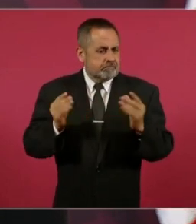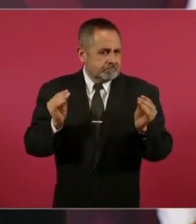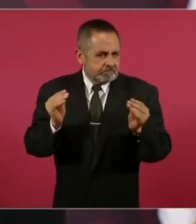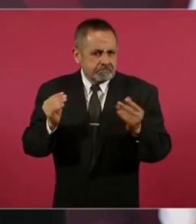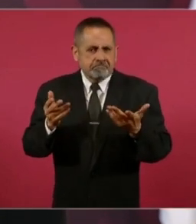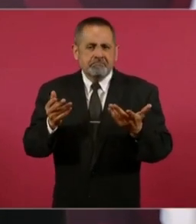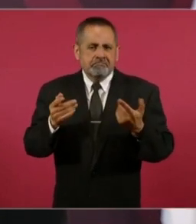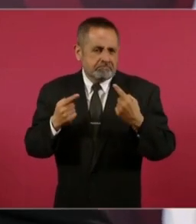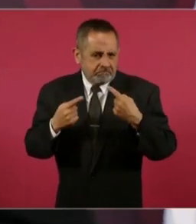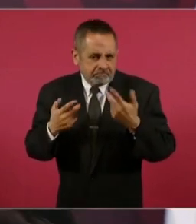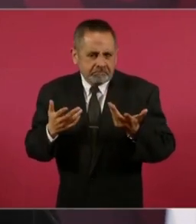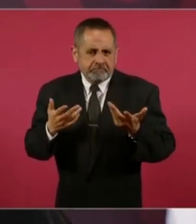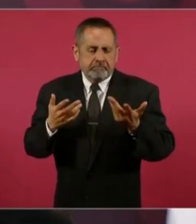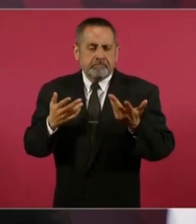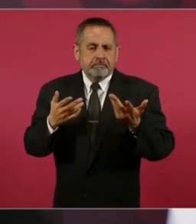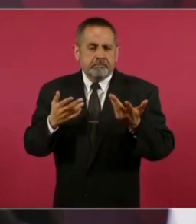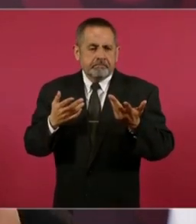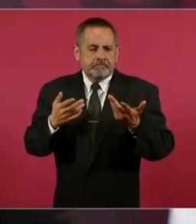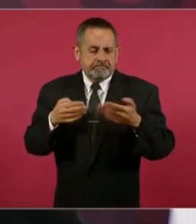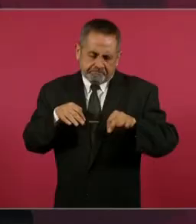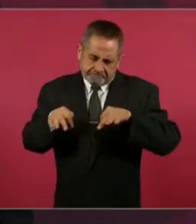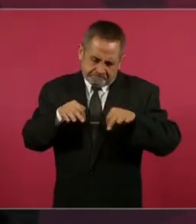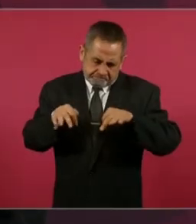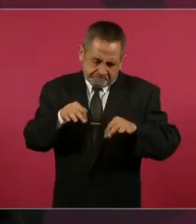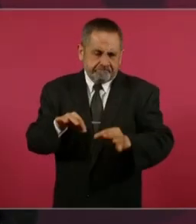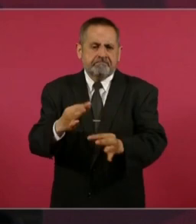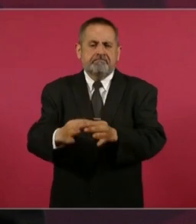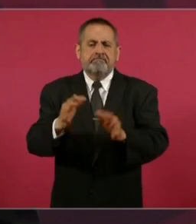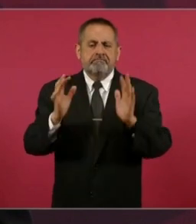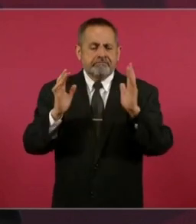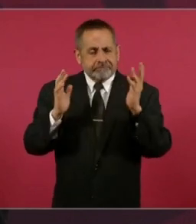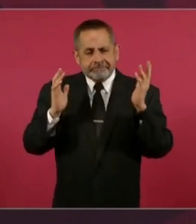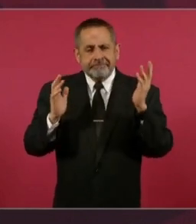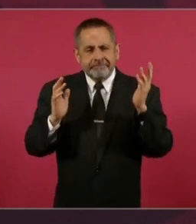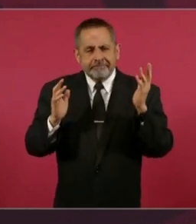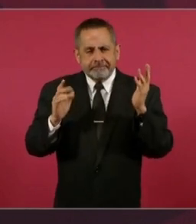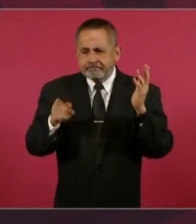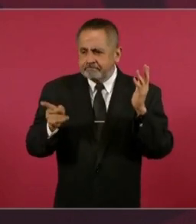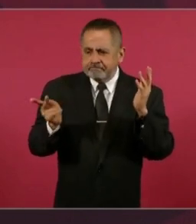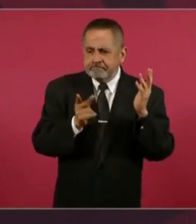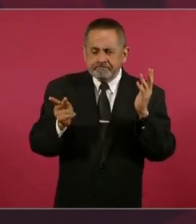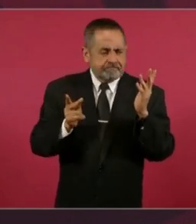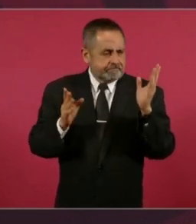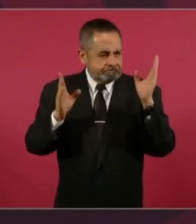diplomáticos hagan su trabajo de